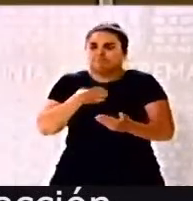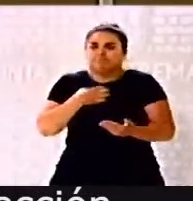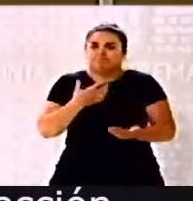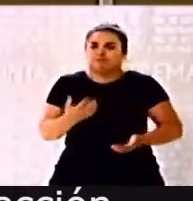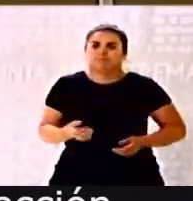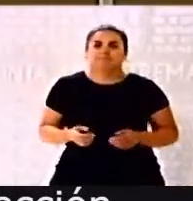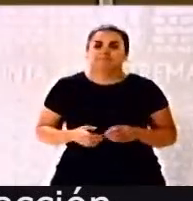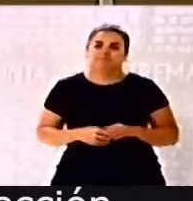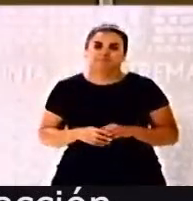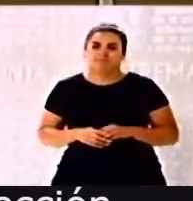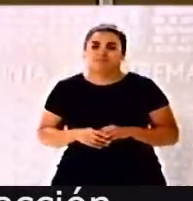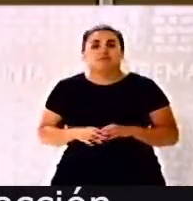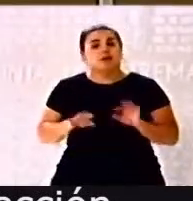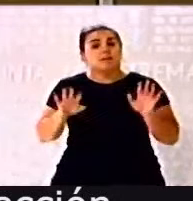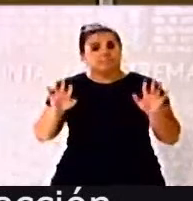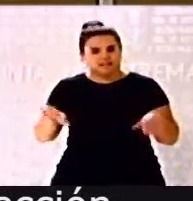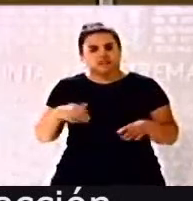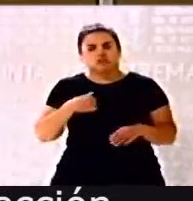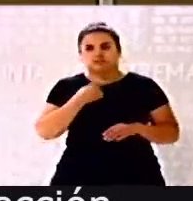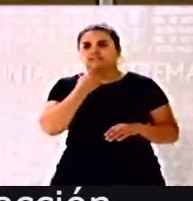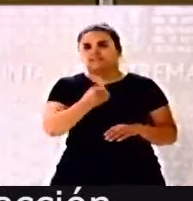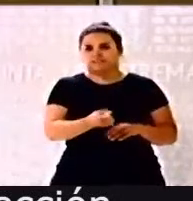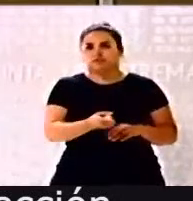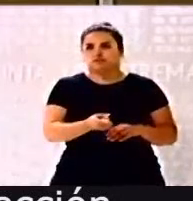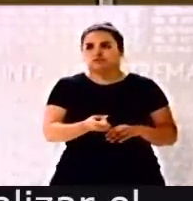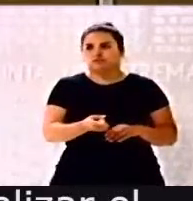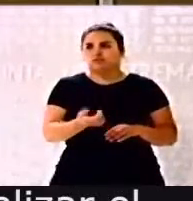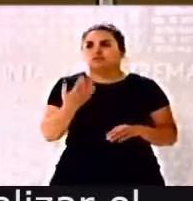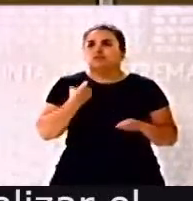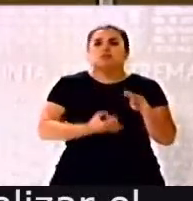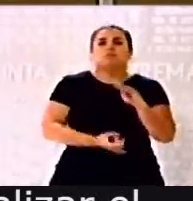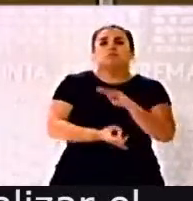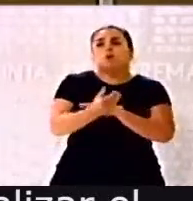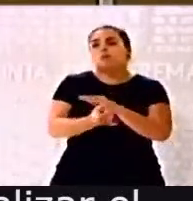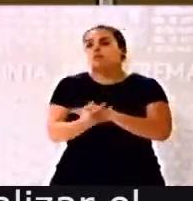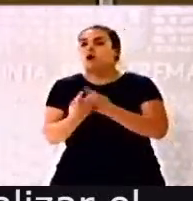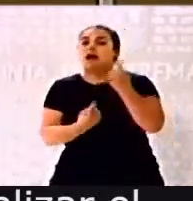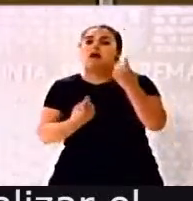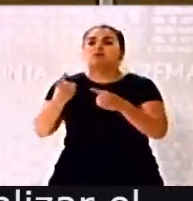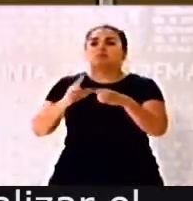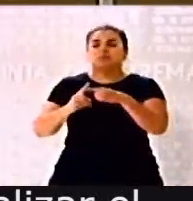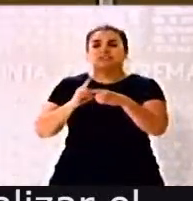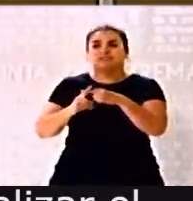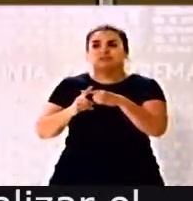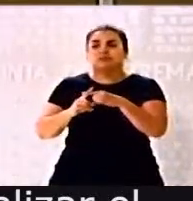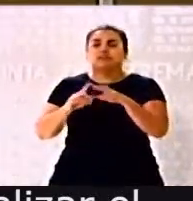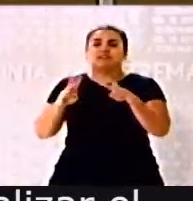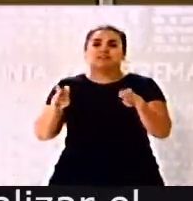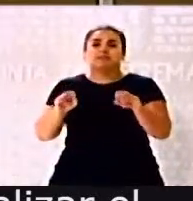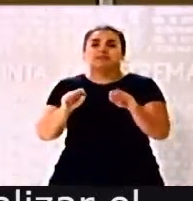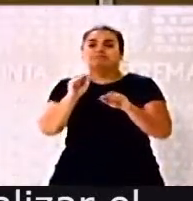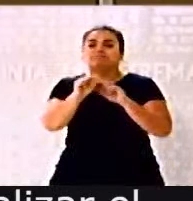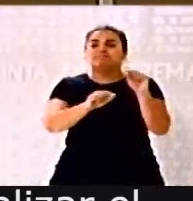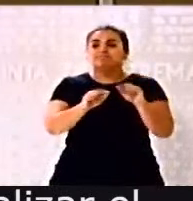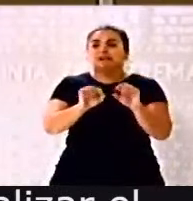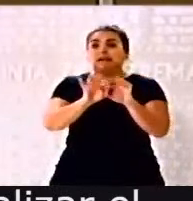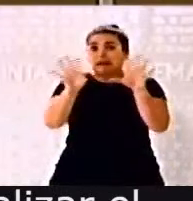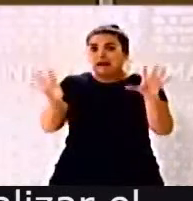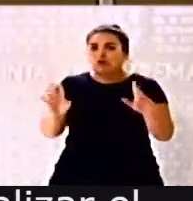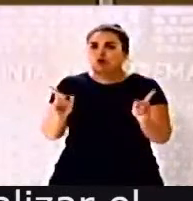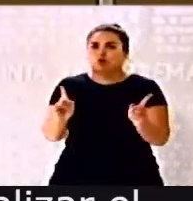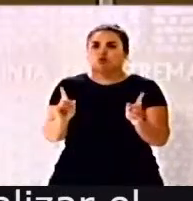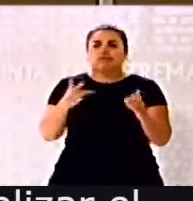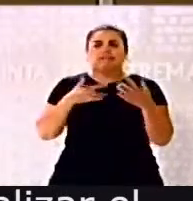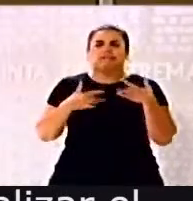estudio completo. No obstante, sí le digo, nos están saliendo algunos positivos que no tienen una trazabilidad clara, que tienen muy